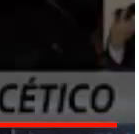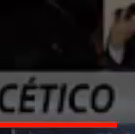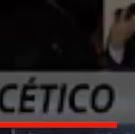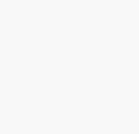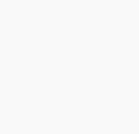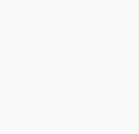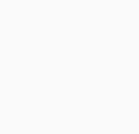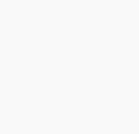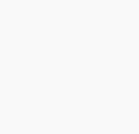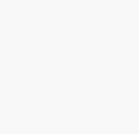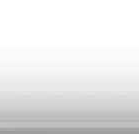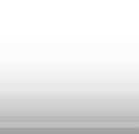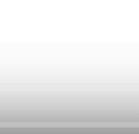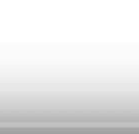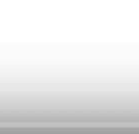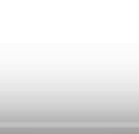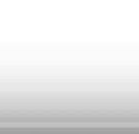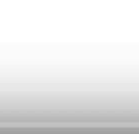indudablemente